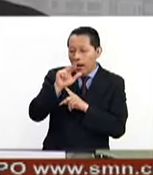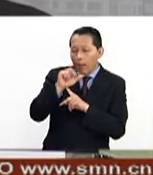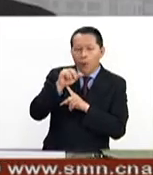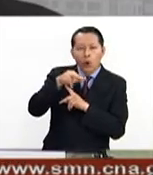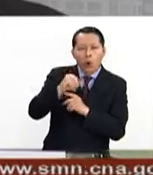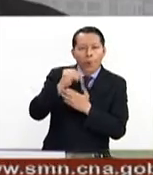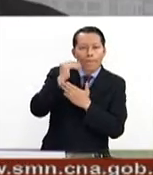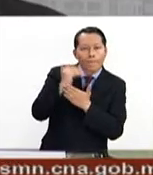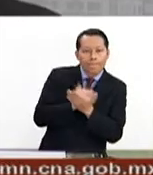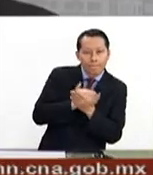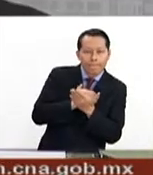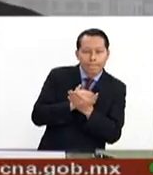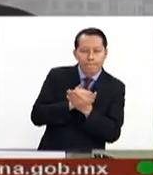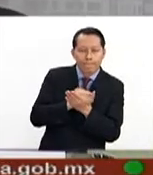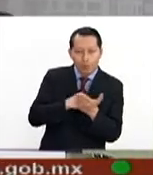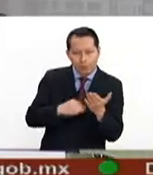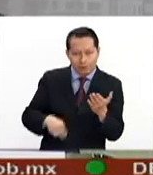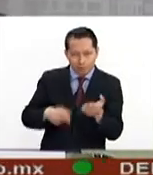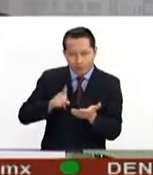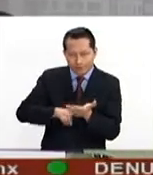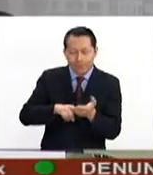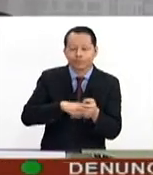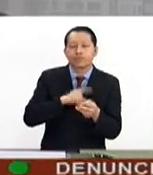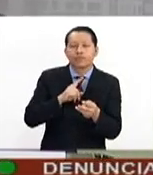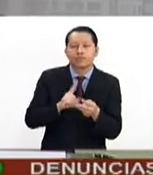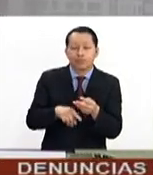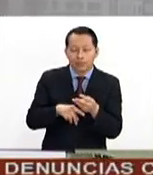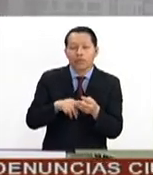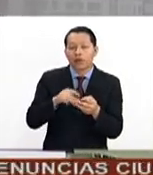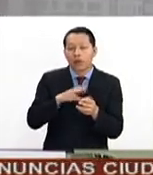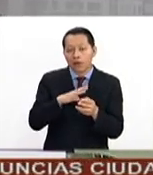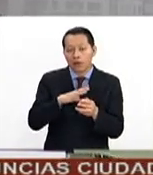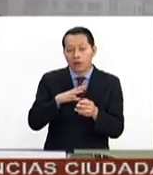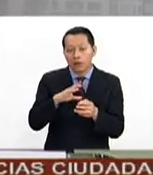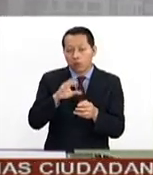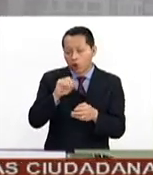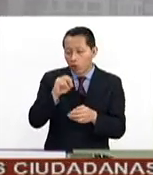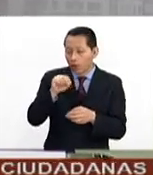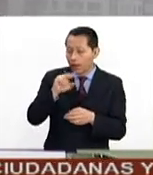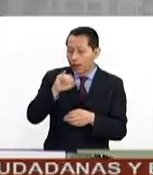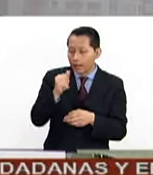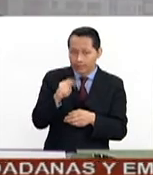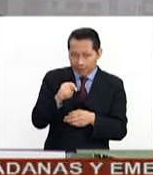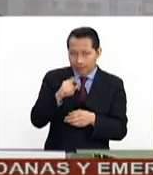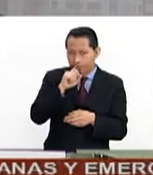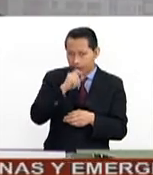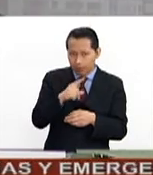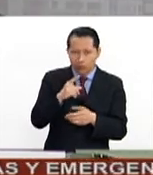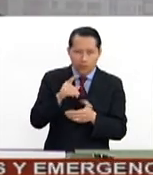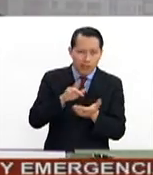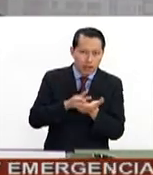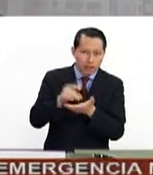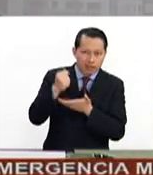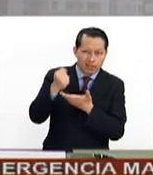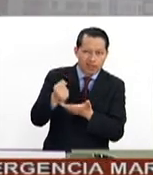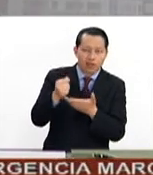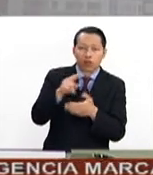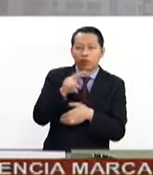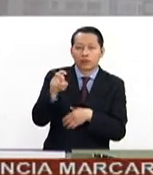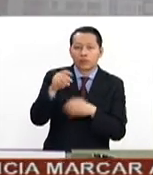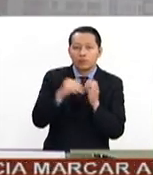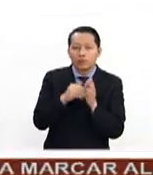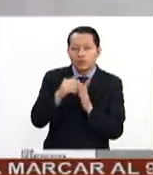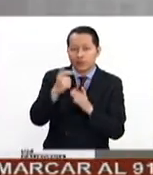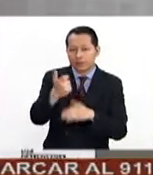municipios. El Fondo de Sustentabilidad Energética, CONACYT-CENER, aportará 200 millones